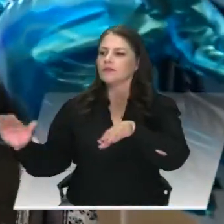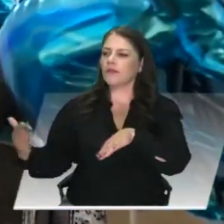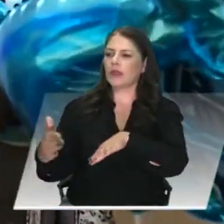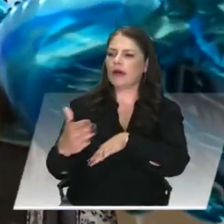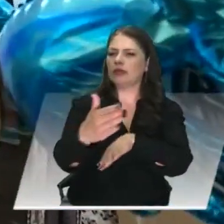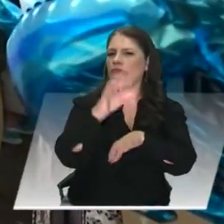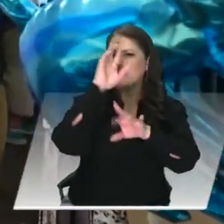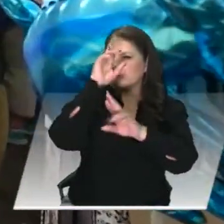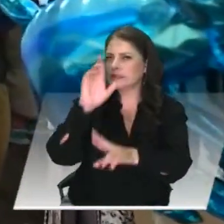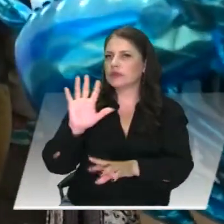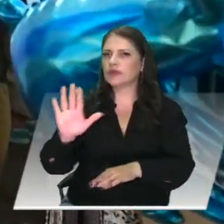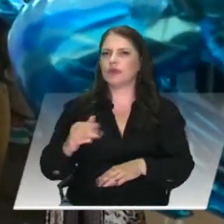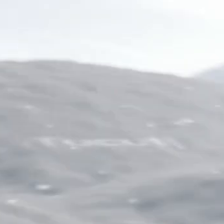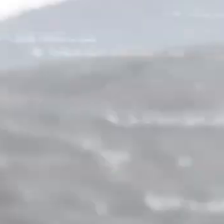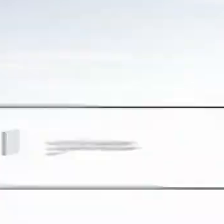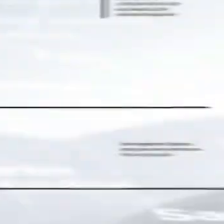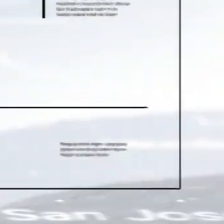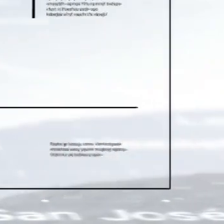indiscriminada